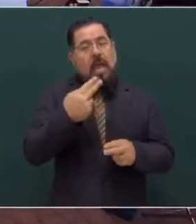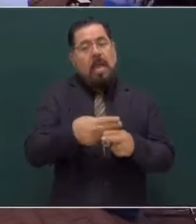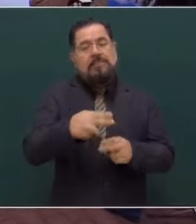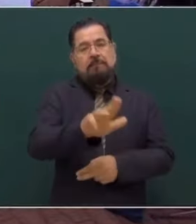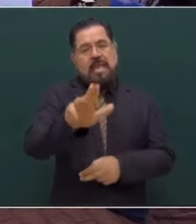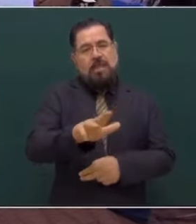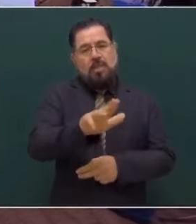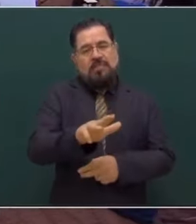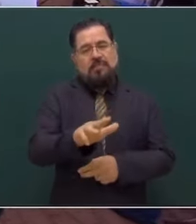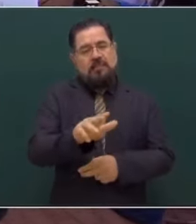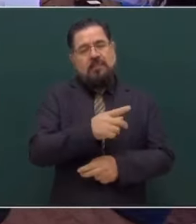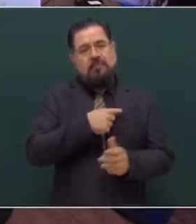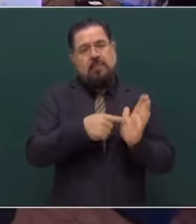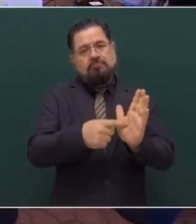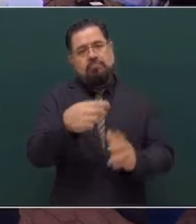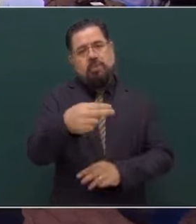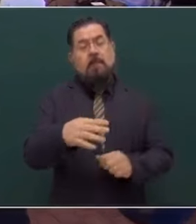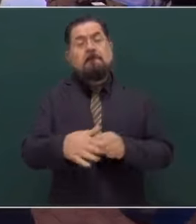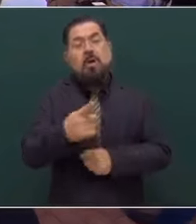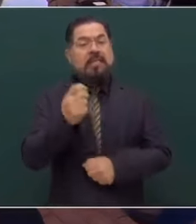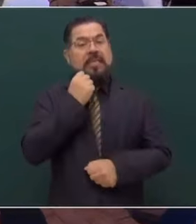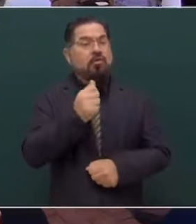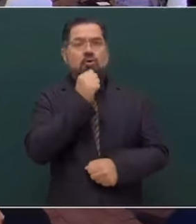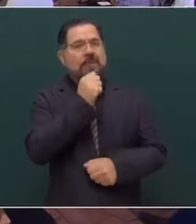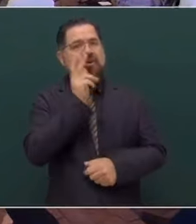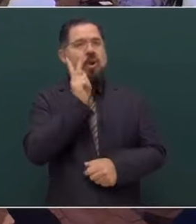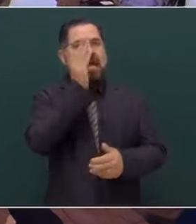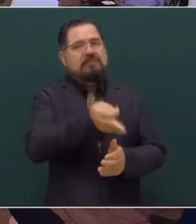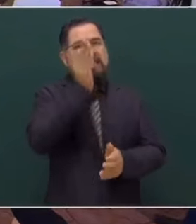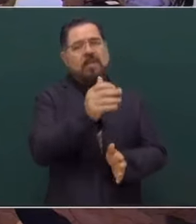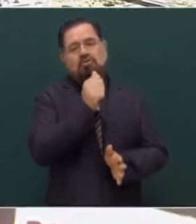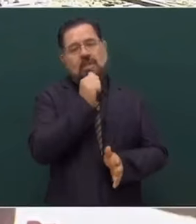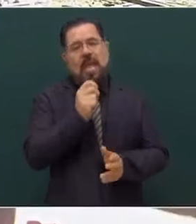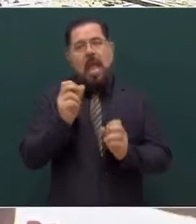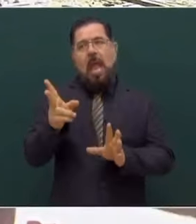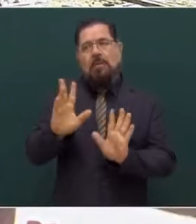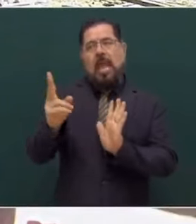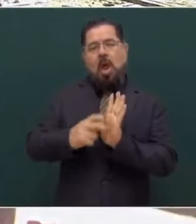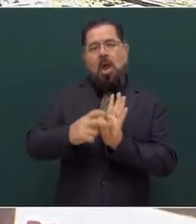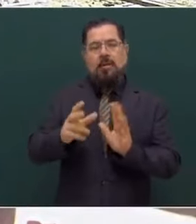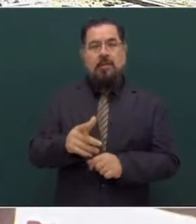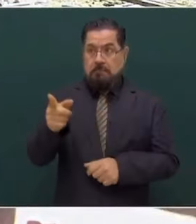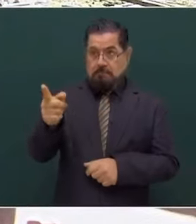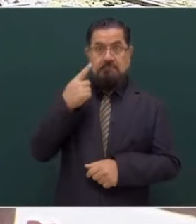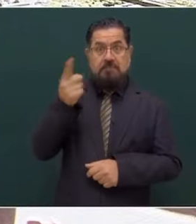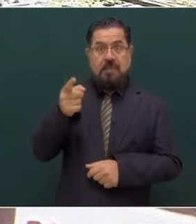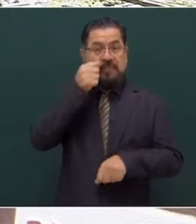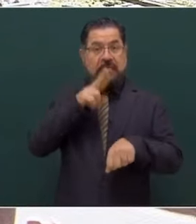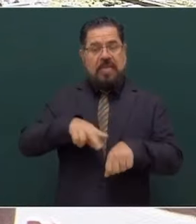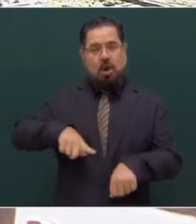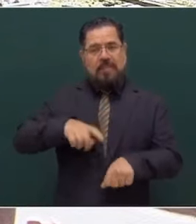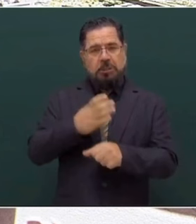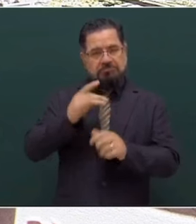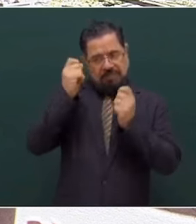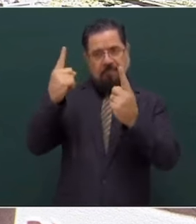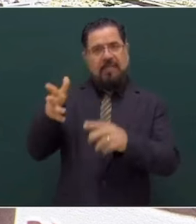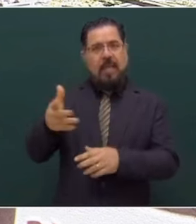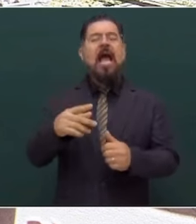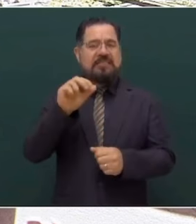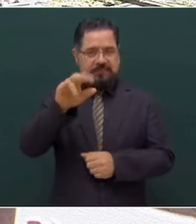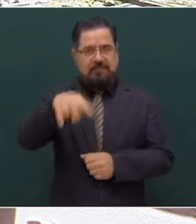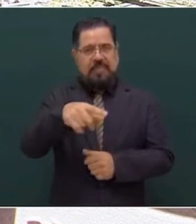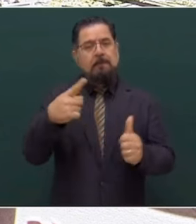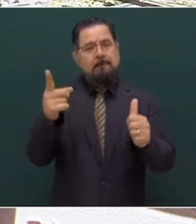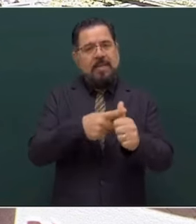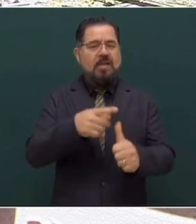Ah, es que todavía no apruebe. Todavía no apruebe. Está bien. Ya me corregió la plana, muy bien. Miren, qué extraordinaria secretaria de Gobernación. Es que sí, tiene primero que aprobar